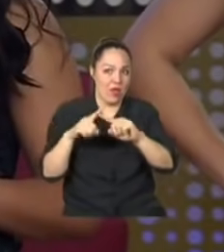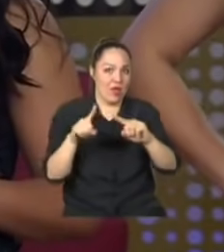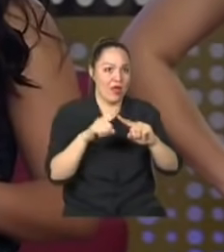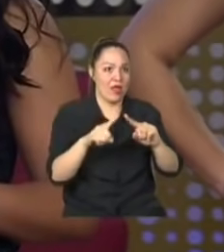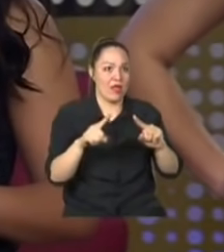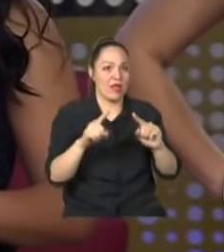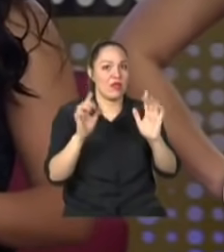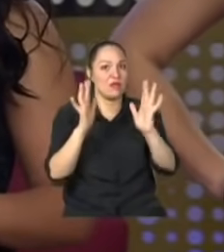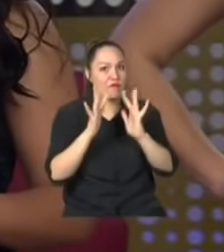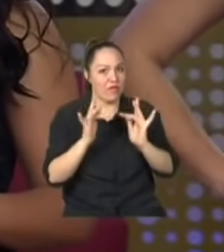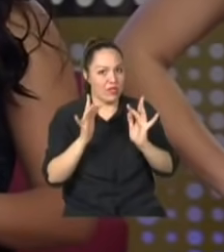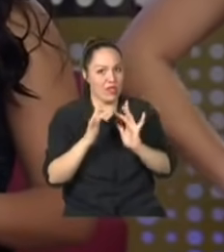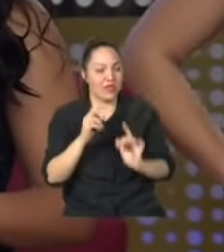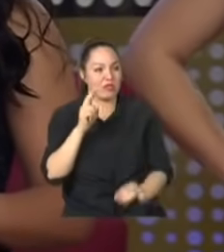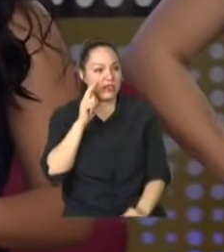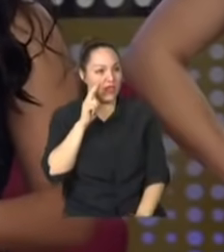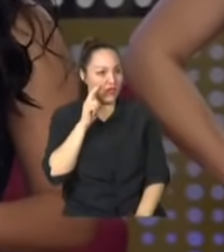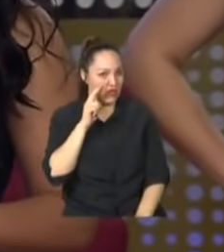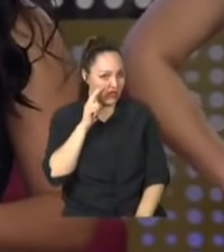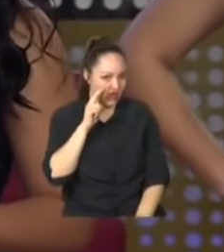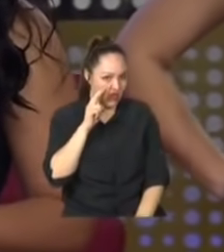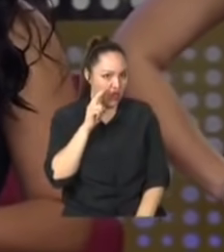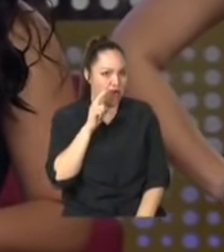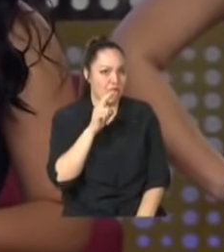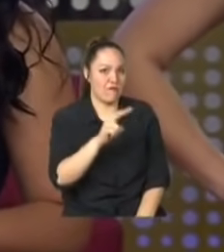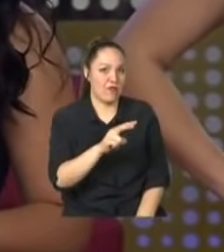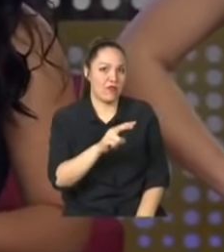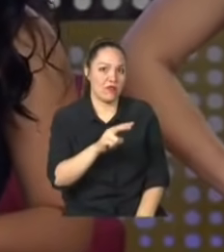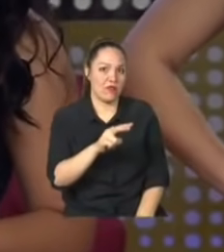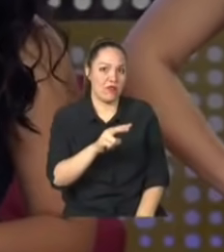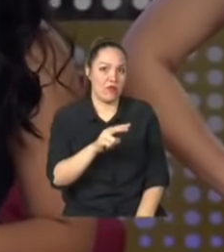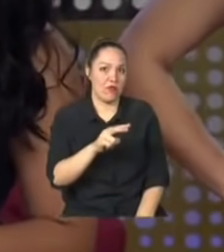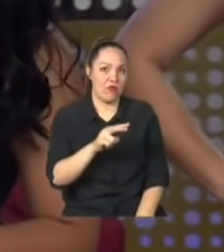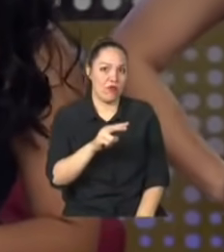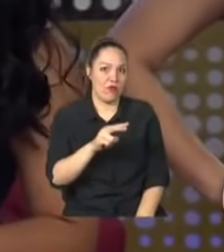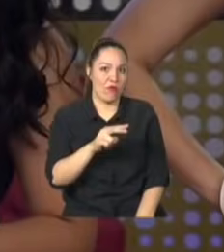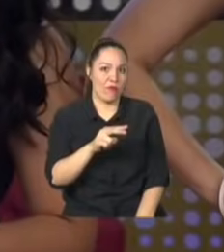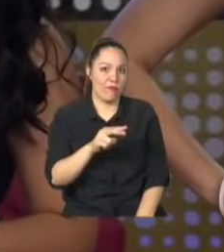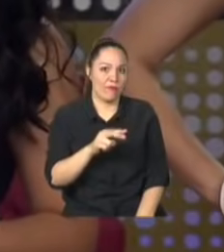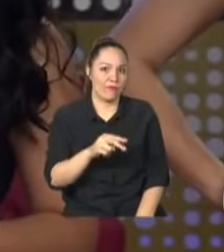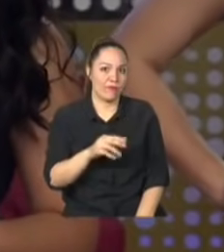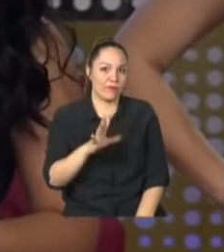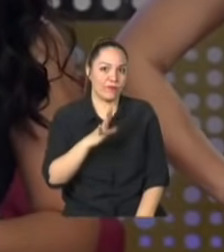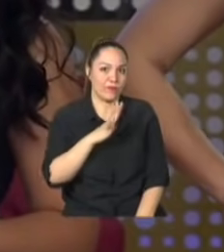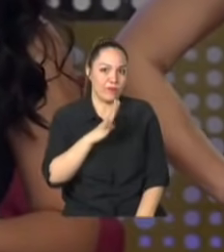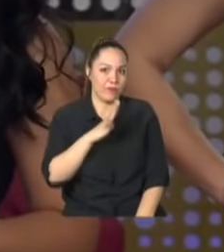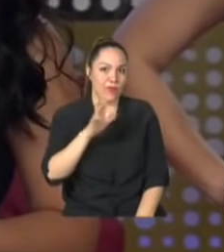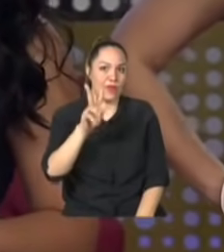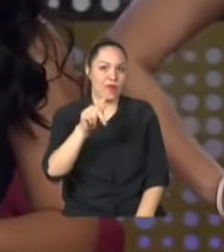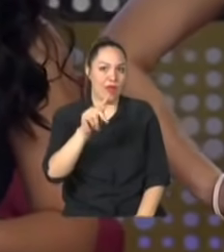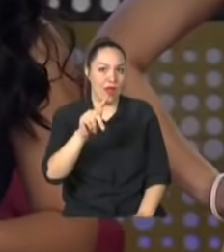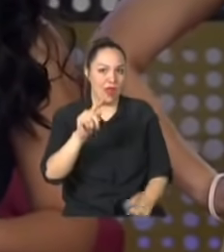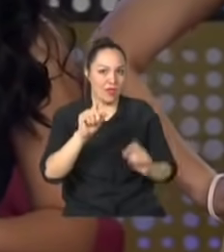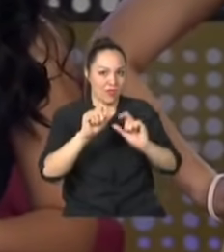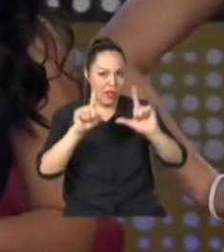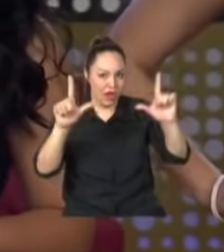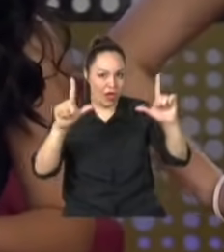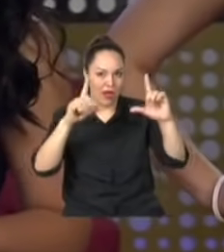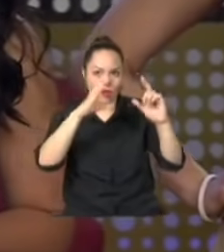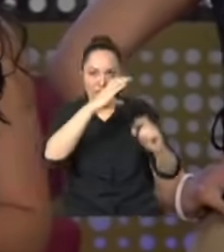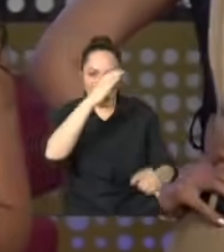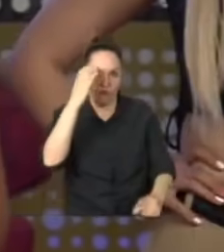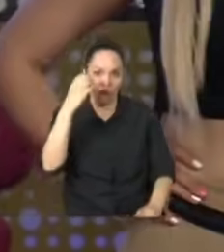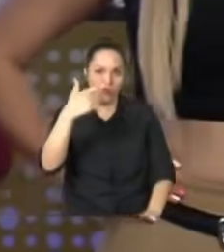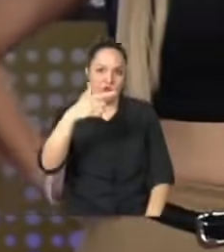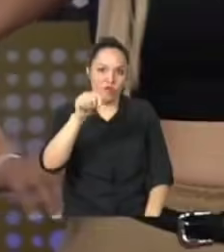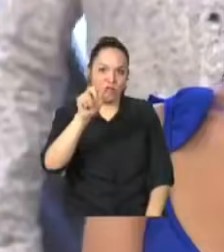que ya he visto que hicieron con el código que el Monsieur Chavanier puso en la tele con las fotos de la gaviota